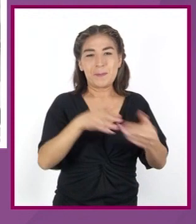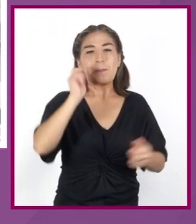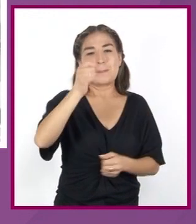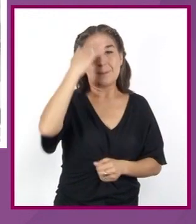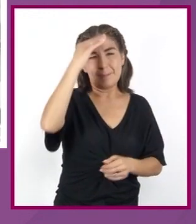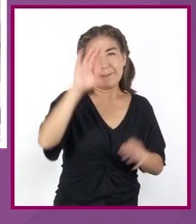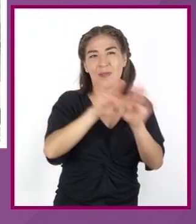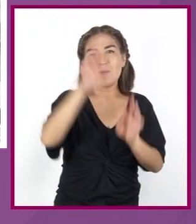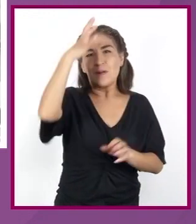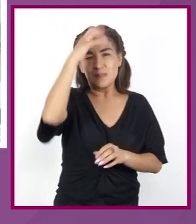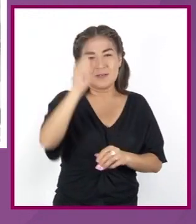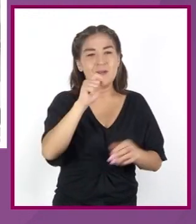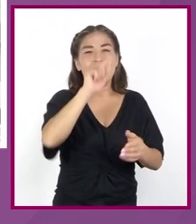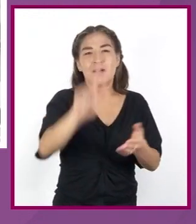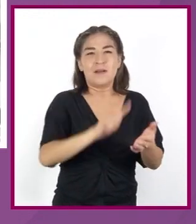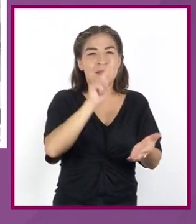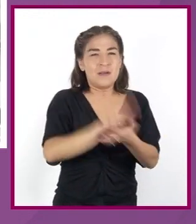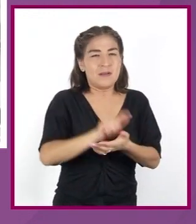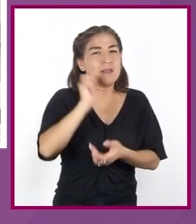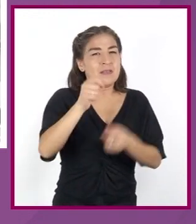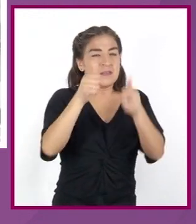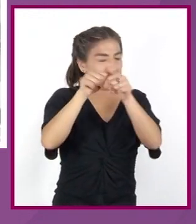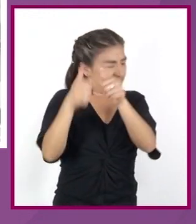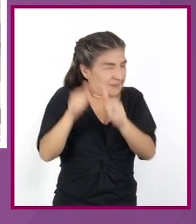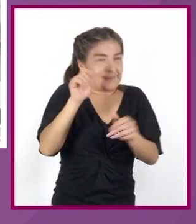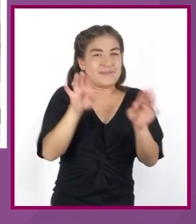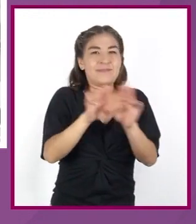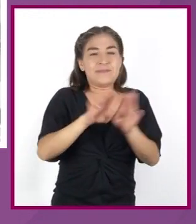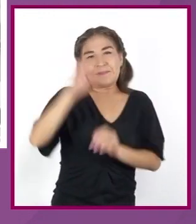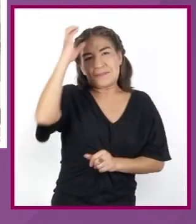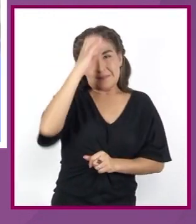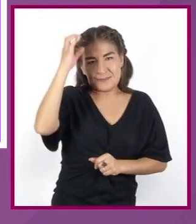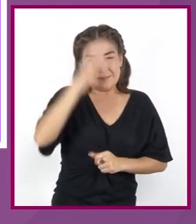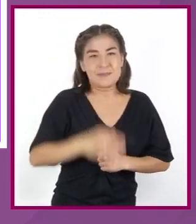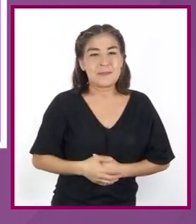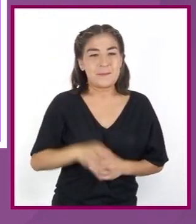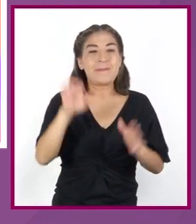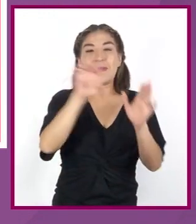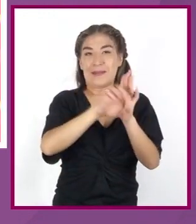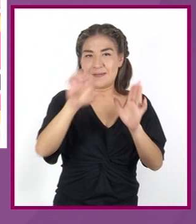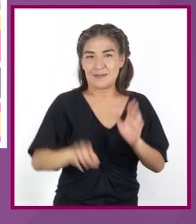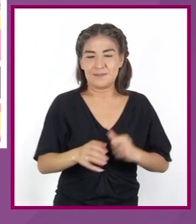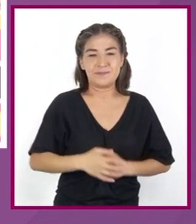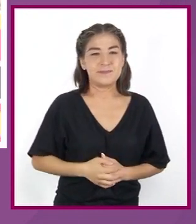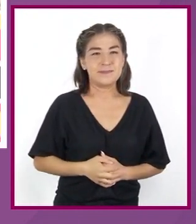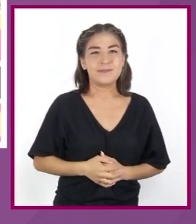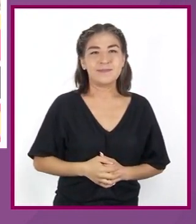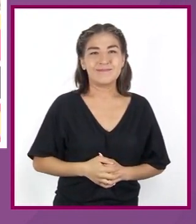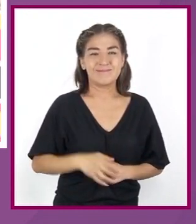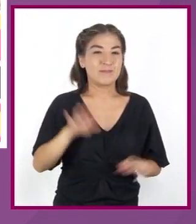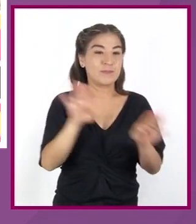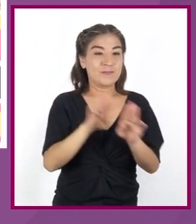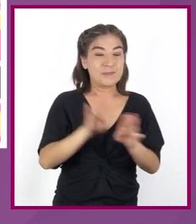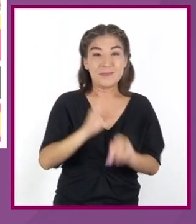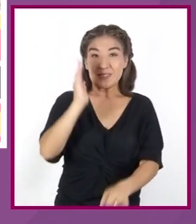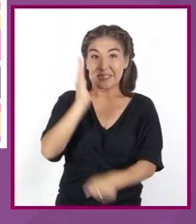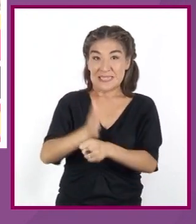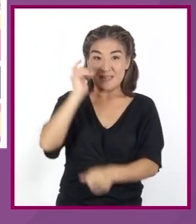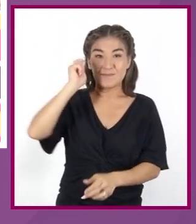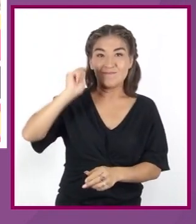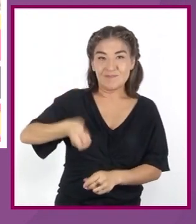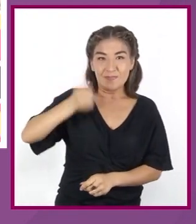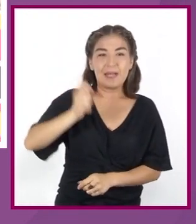ideas particulares de las leyes, las artes y las ciencias. Por ejemplo, en una sentencia se pueden